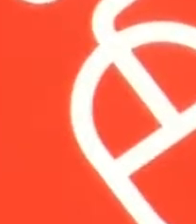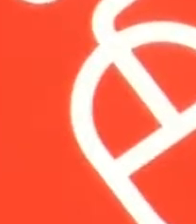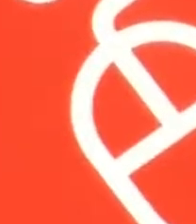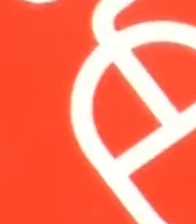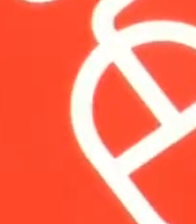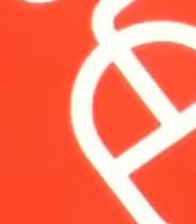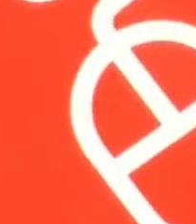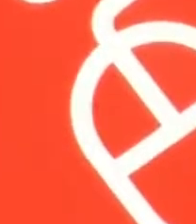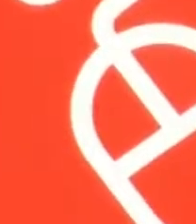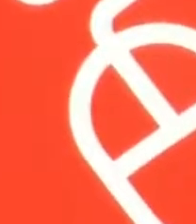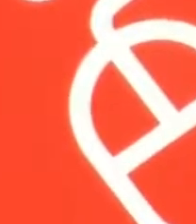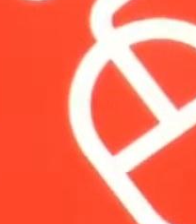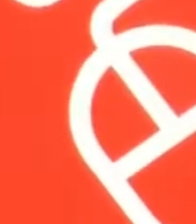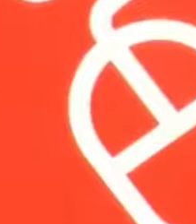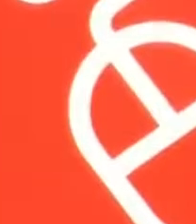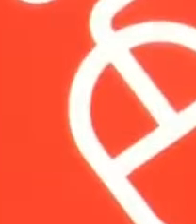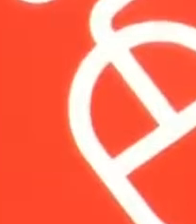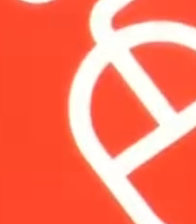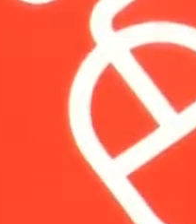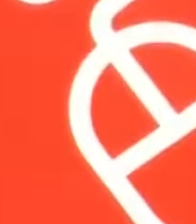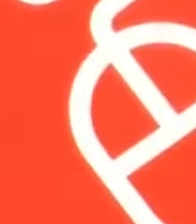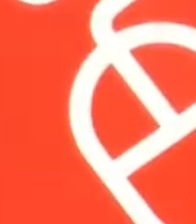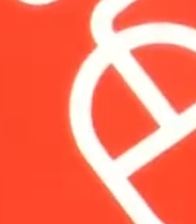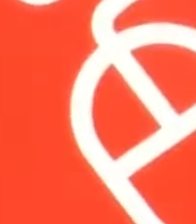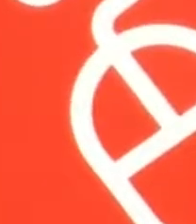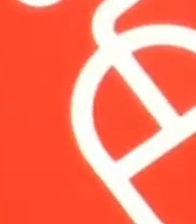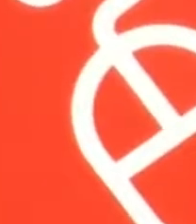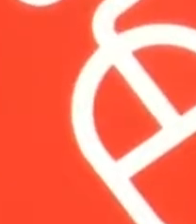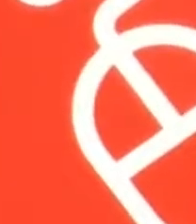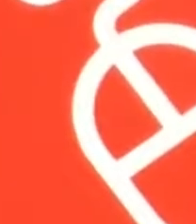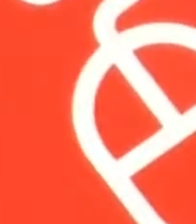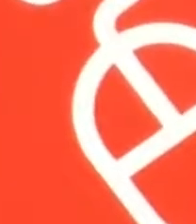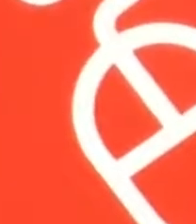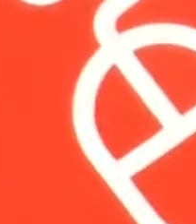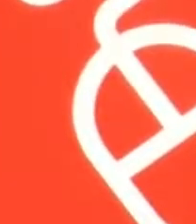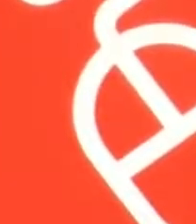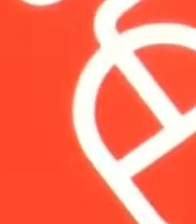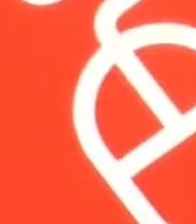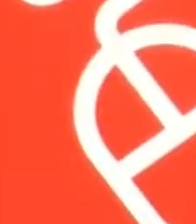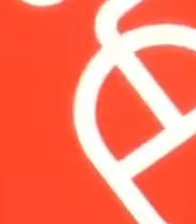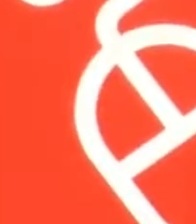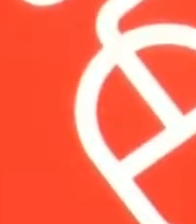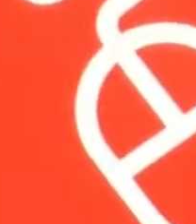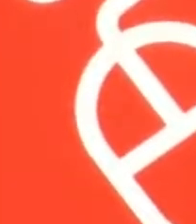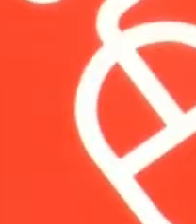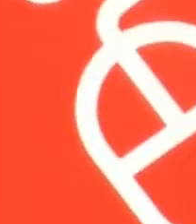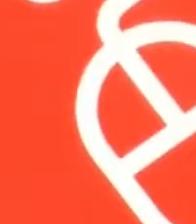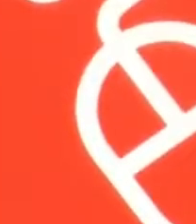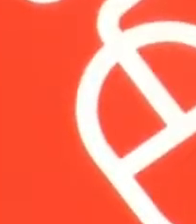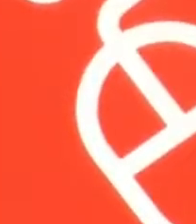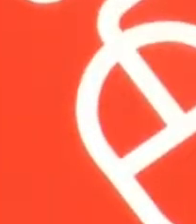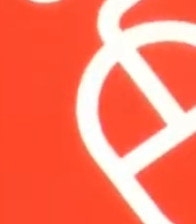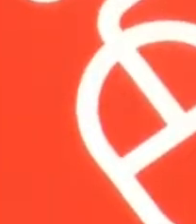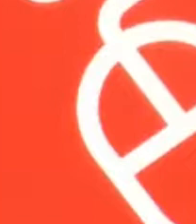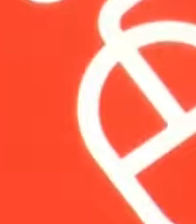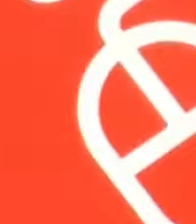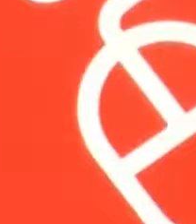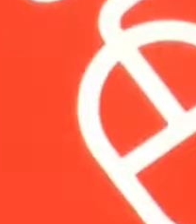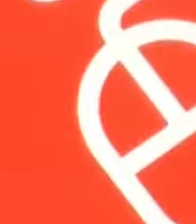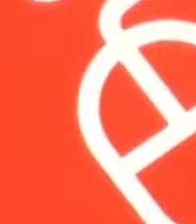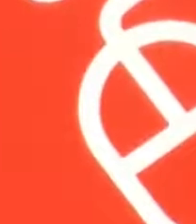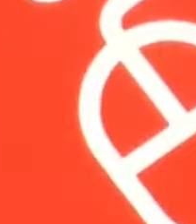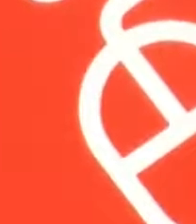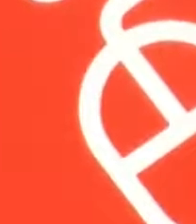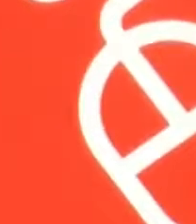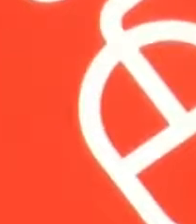¿cuántas criaturitas se ha chupado ayer? Ninguna, ninguna, ninguna, no sé. Yo